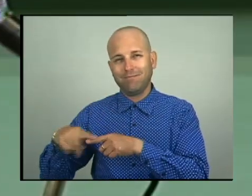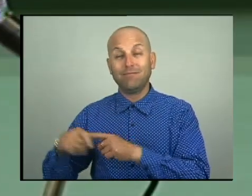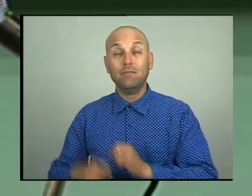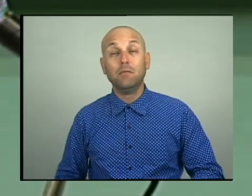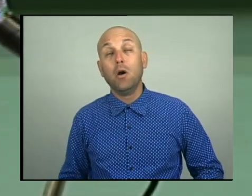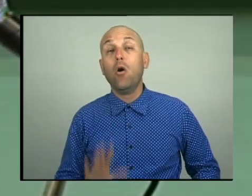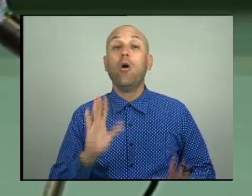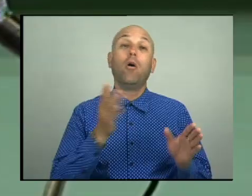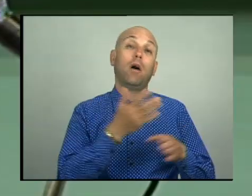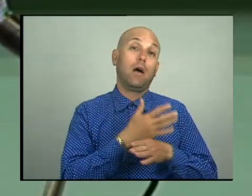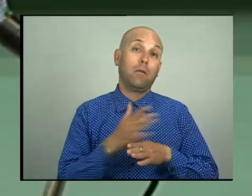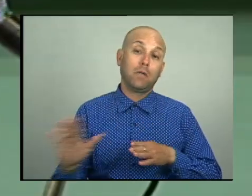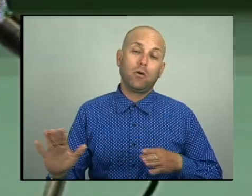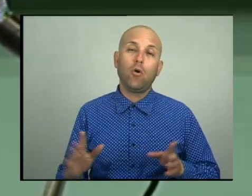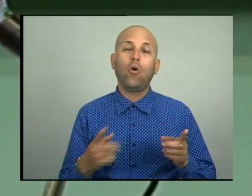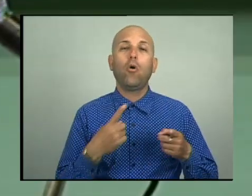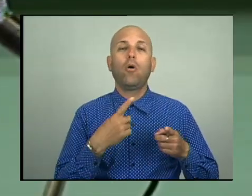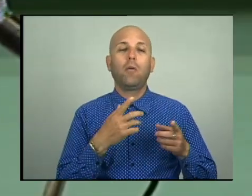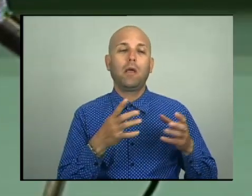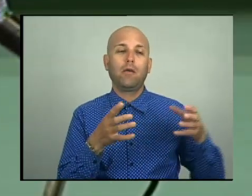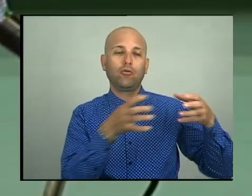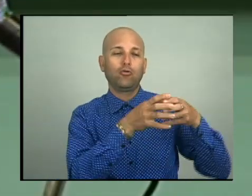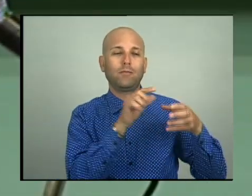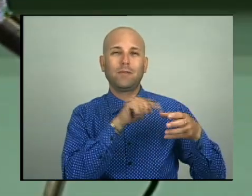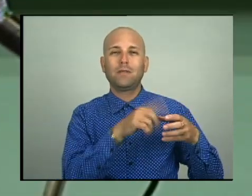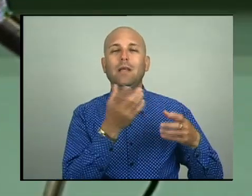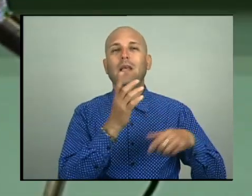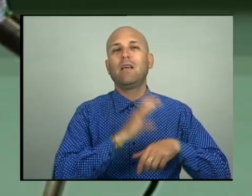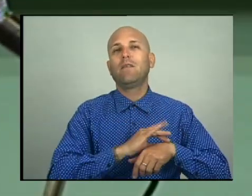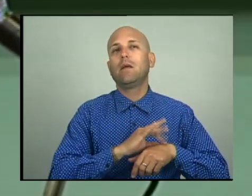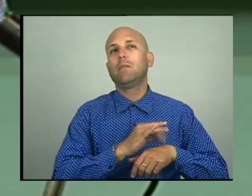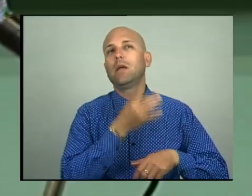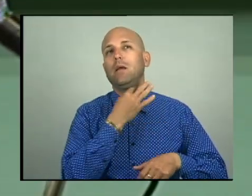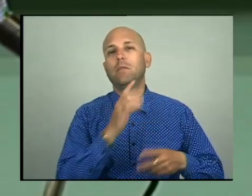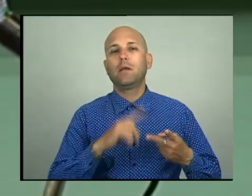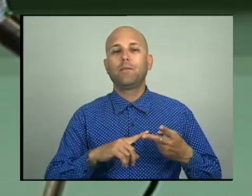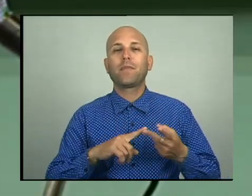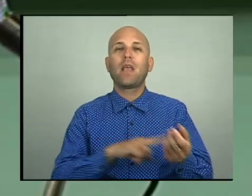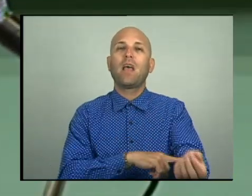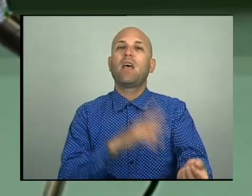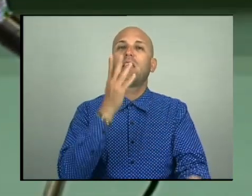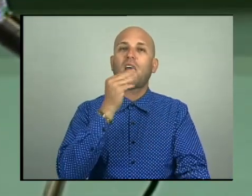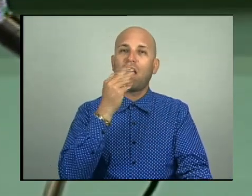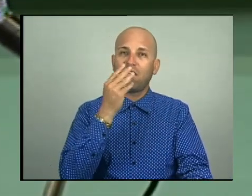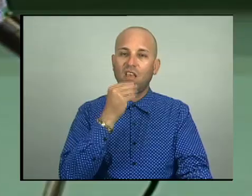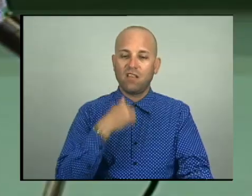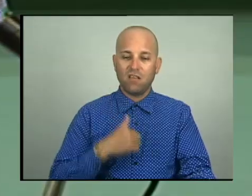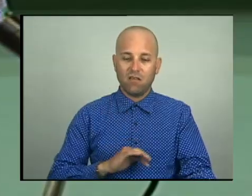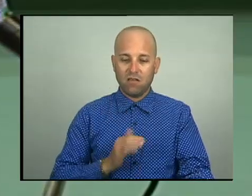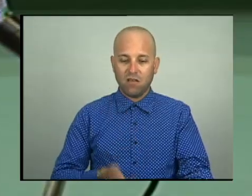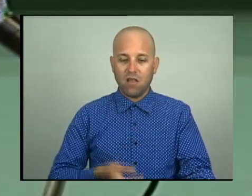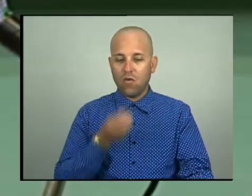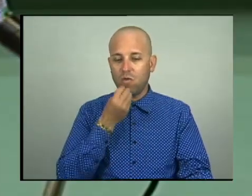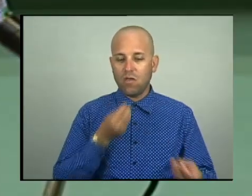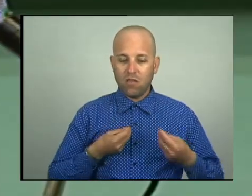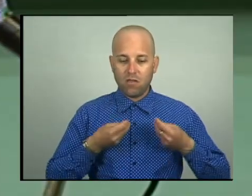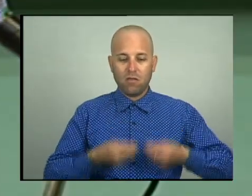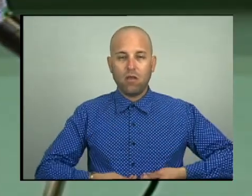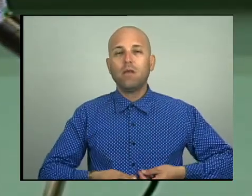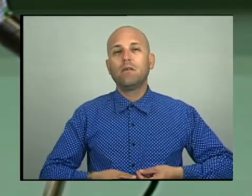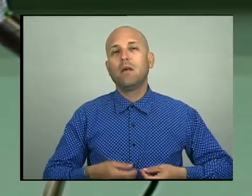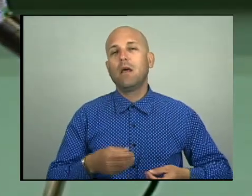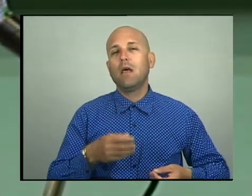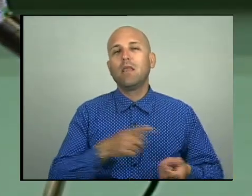relacionado con, por ejemplo, enfermedades sistémicas como la diabetes mellitus. La diabetes mellitus también, sobre todo la tipo